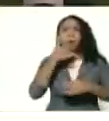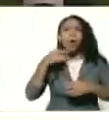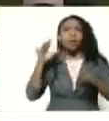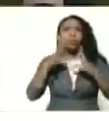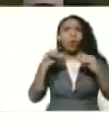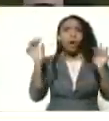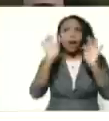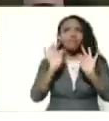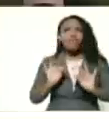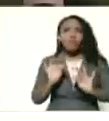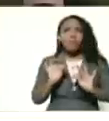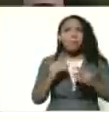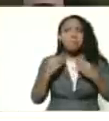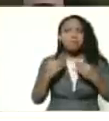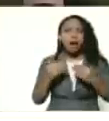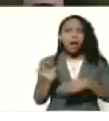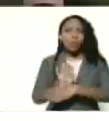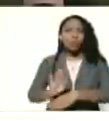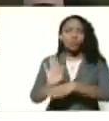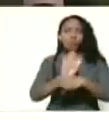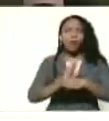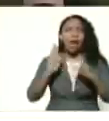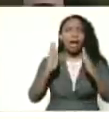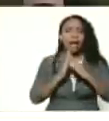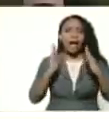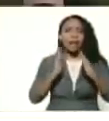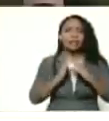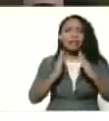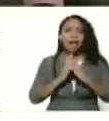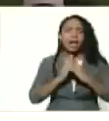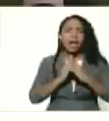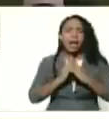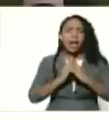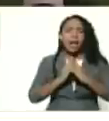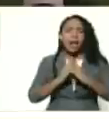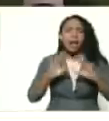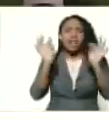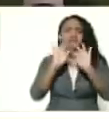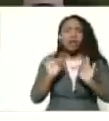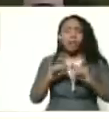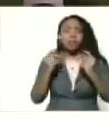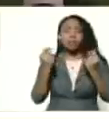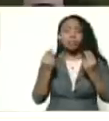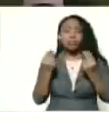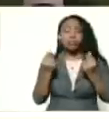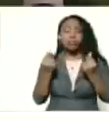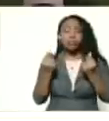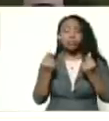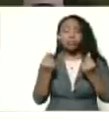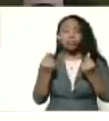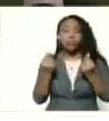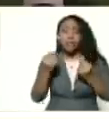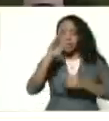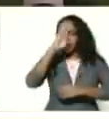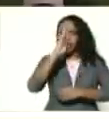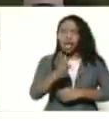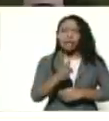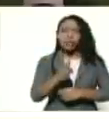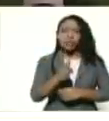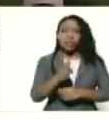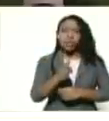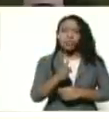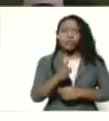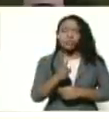todos los mecanismos para proteger el hogar, los mecanismos dinerarios directos de los